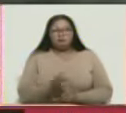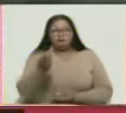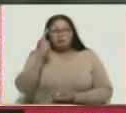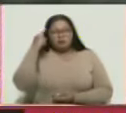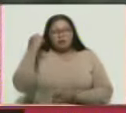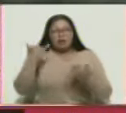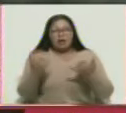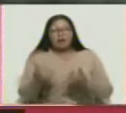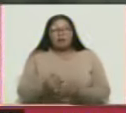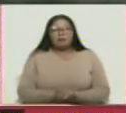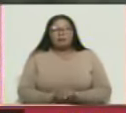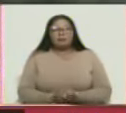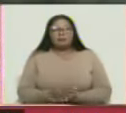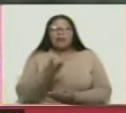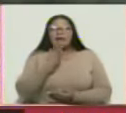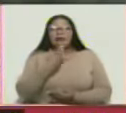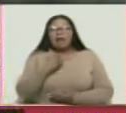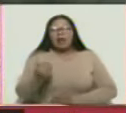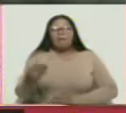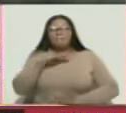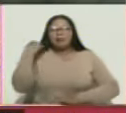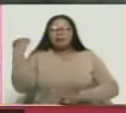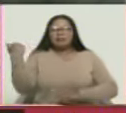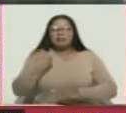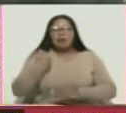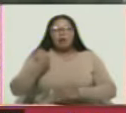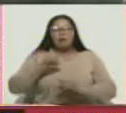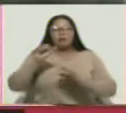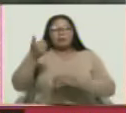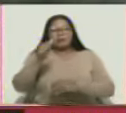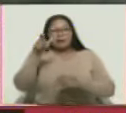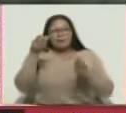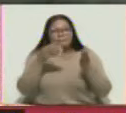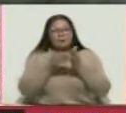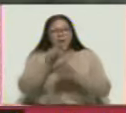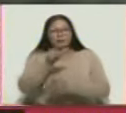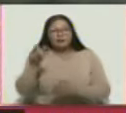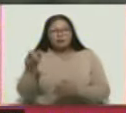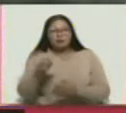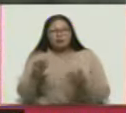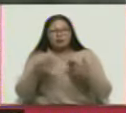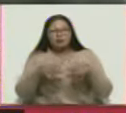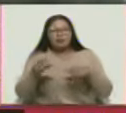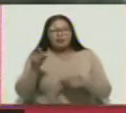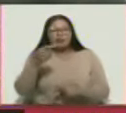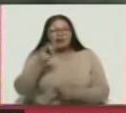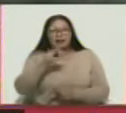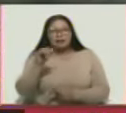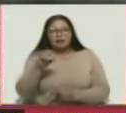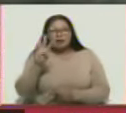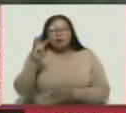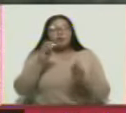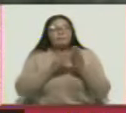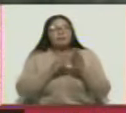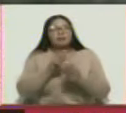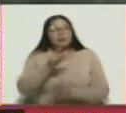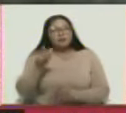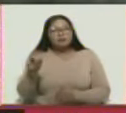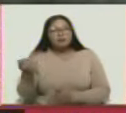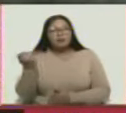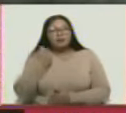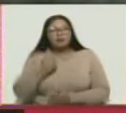Israel ha asesinado hasta el momento 10.000 personas en la Franja de Gaza. 4.000 de ellos